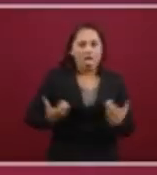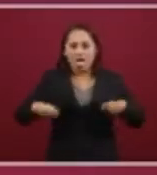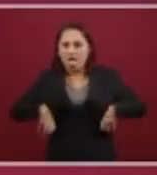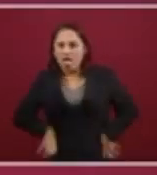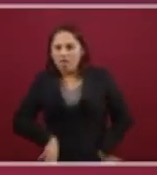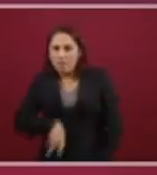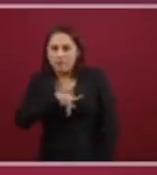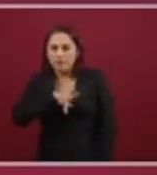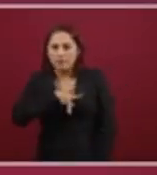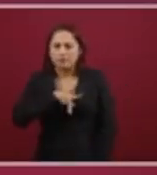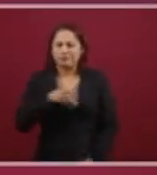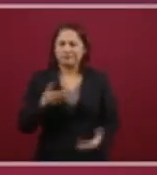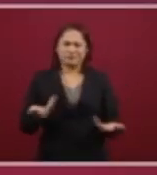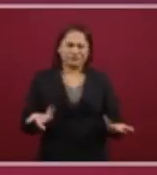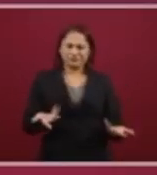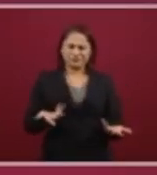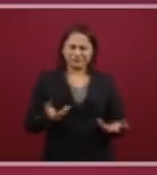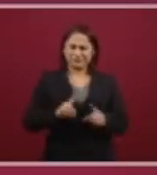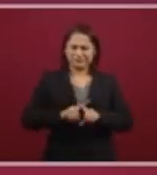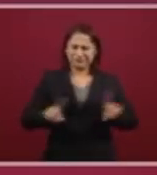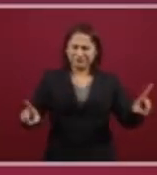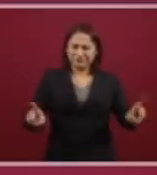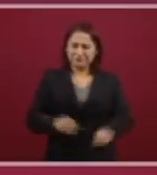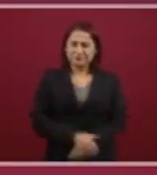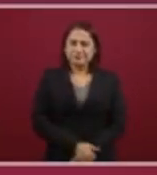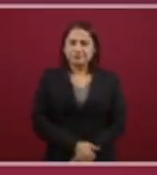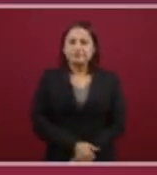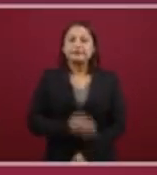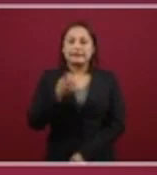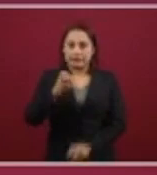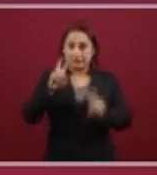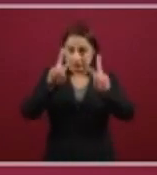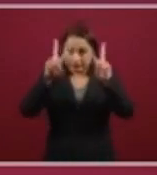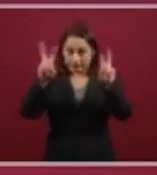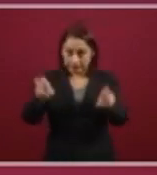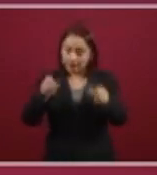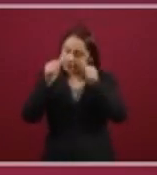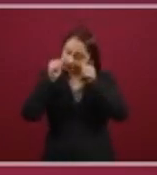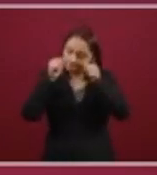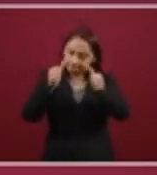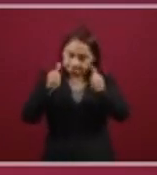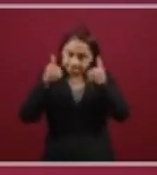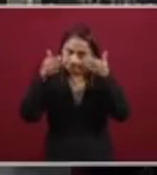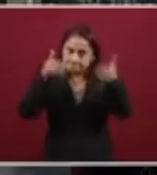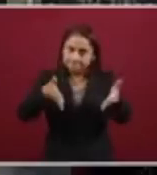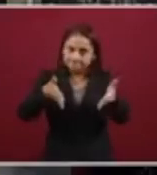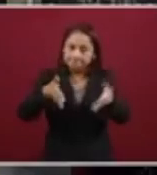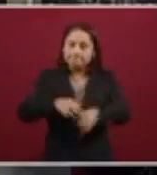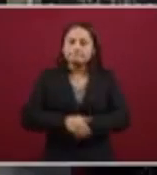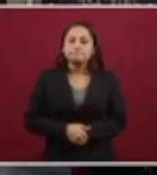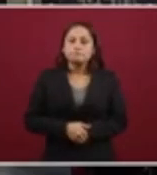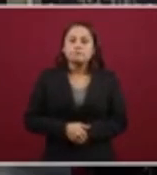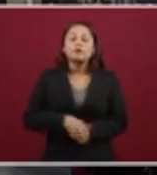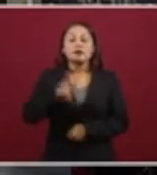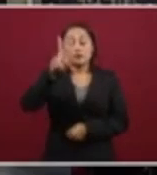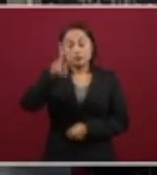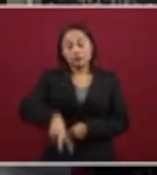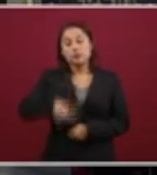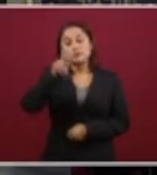Entonces, todo eso se va a atender. Los legisladores están ayudando mucho,